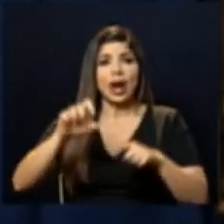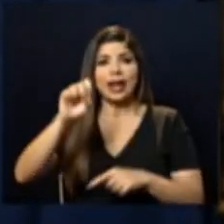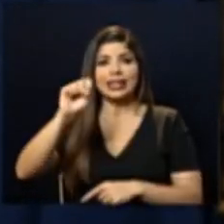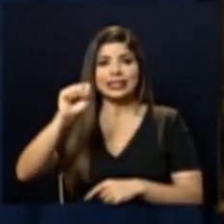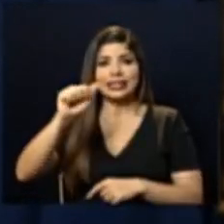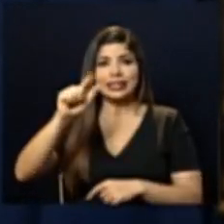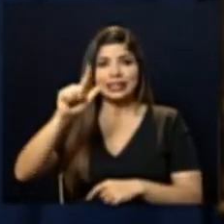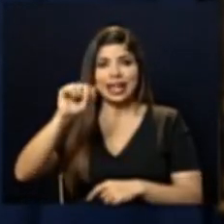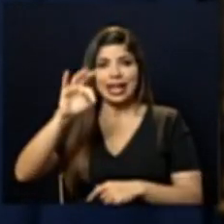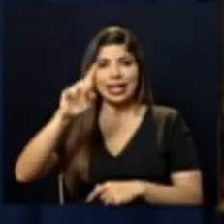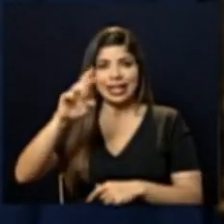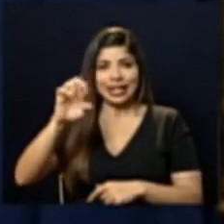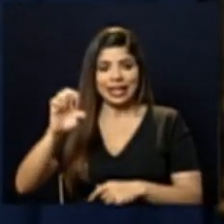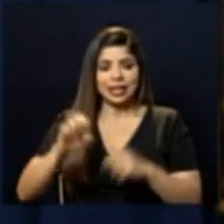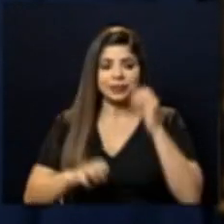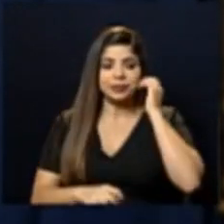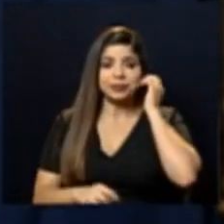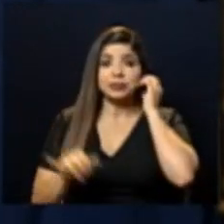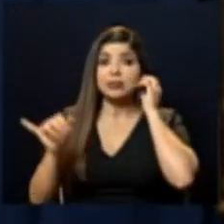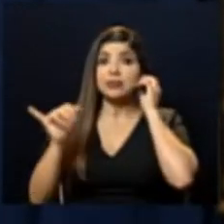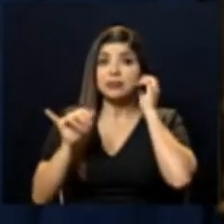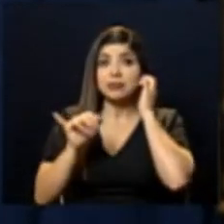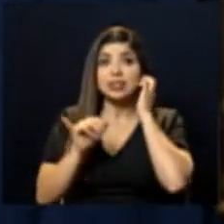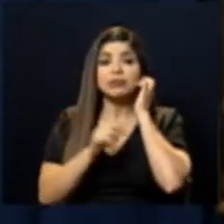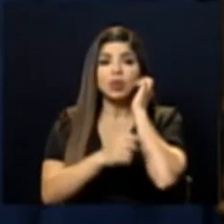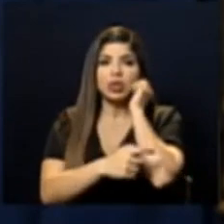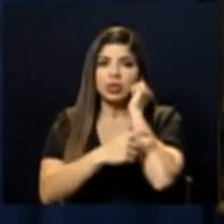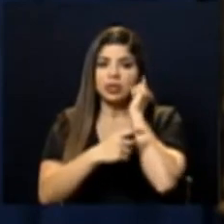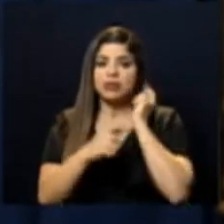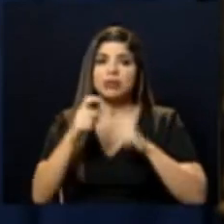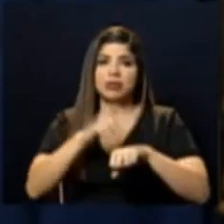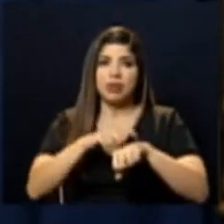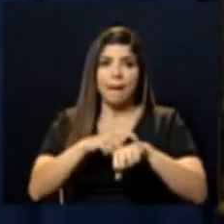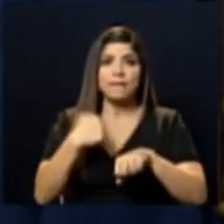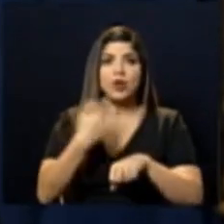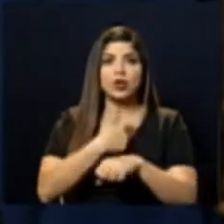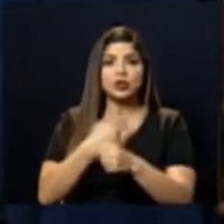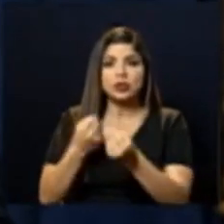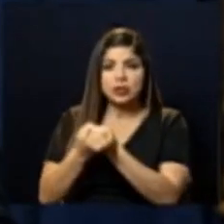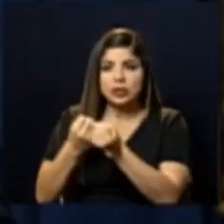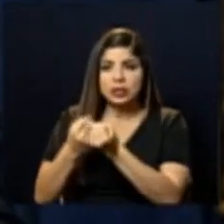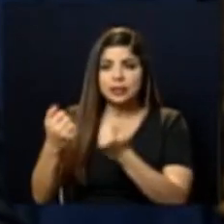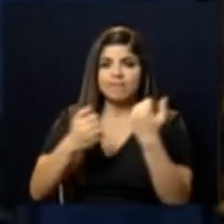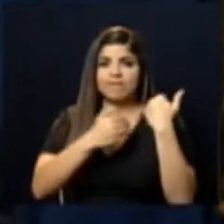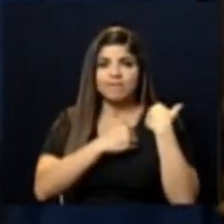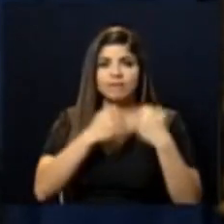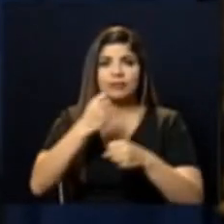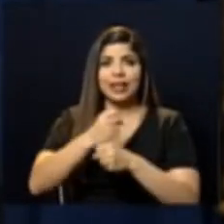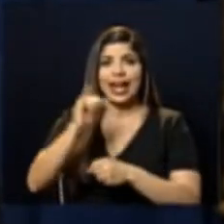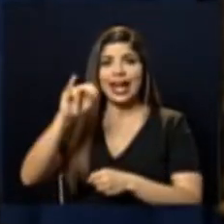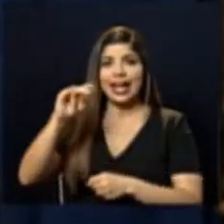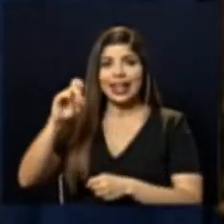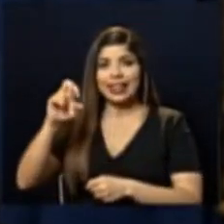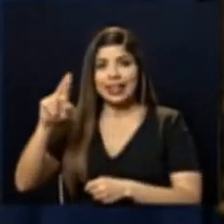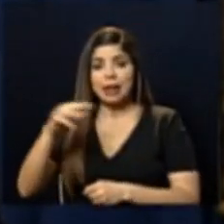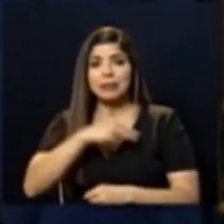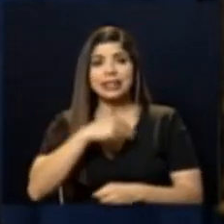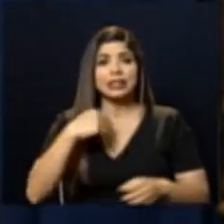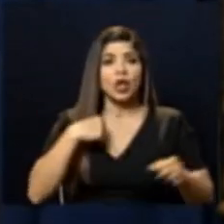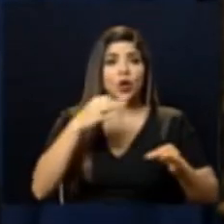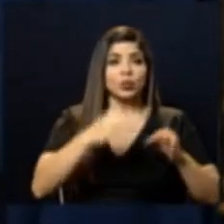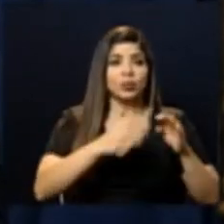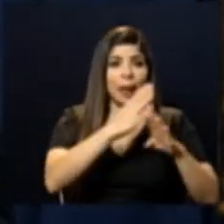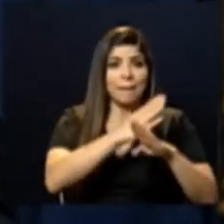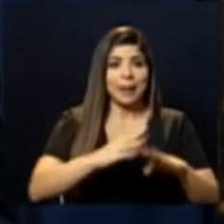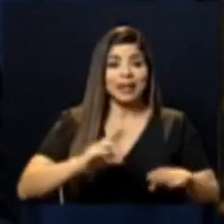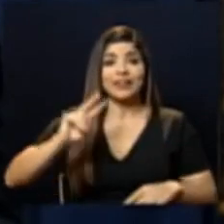Salitre. A su vez, hemos reforzado las acciones que llevan adelante el INDER, el Ministerio de Justicia y Paz y